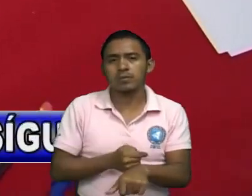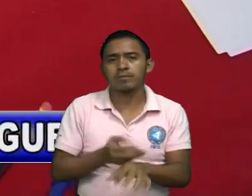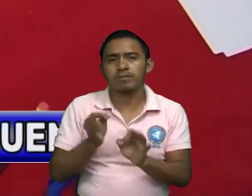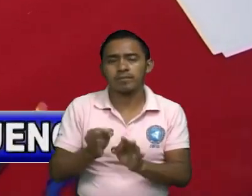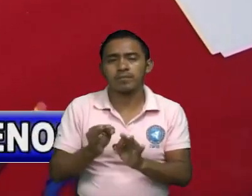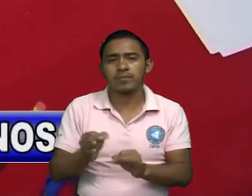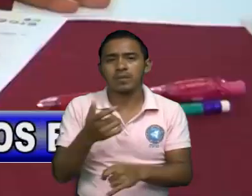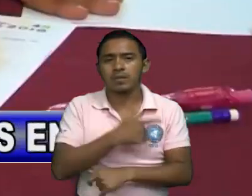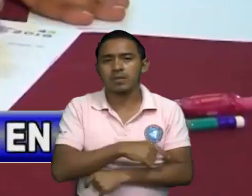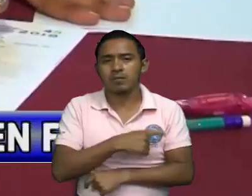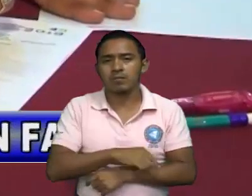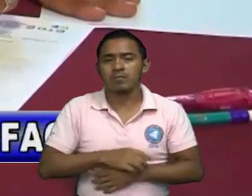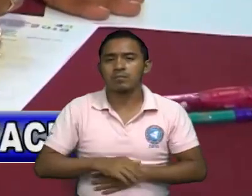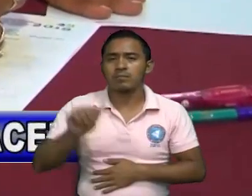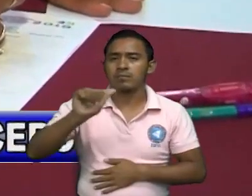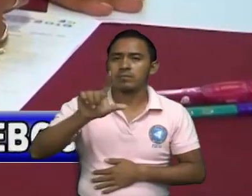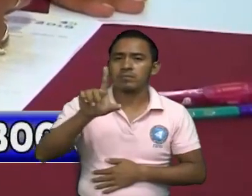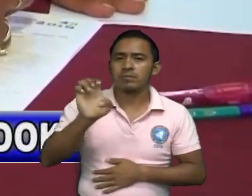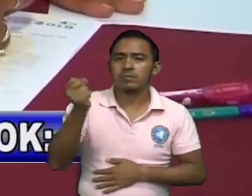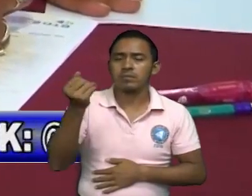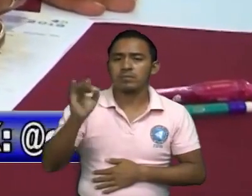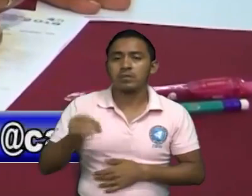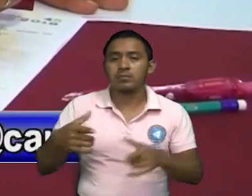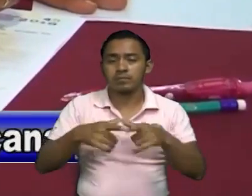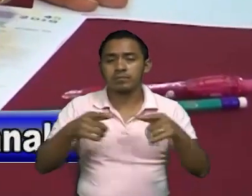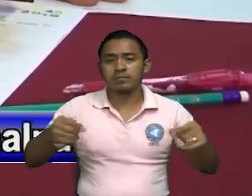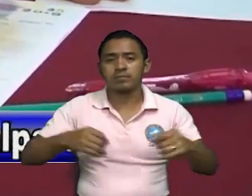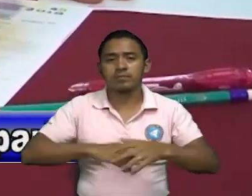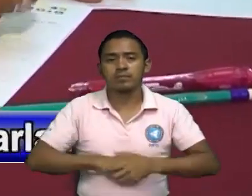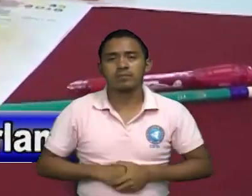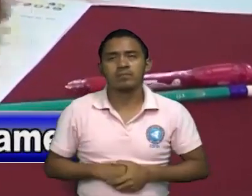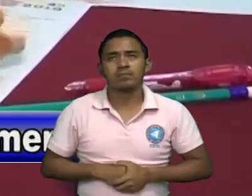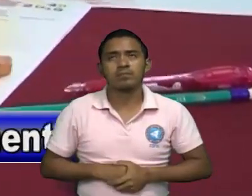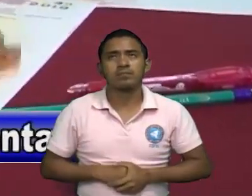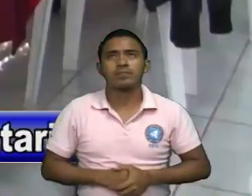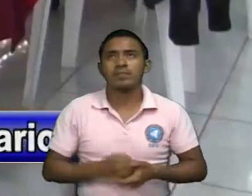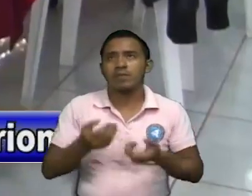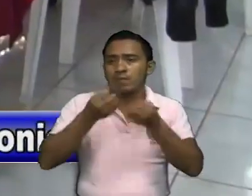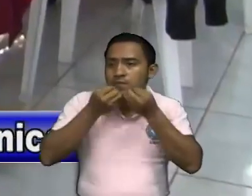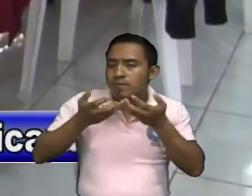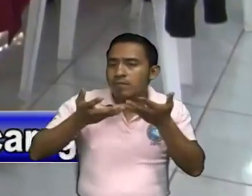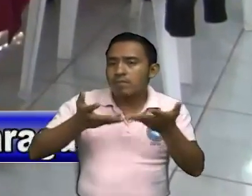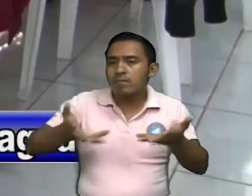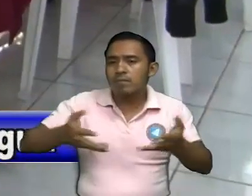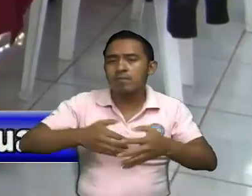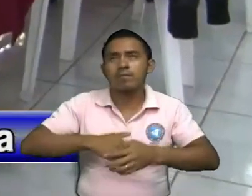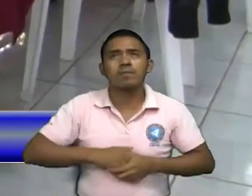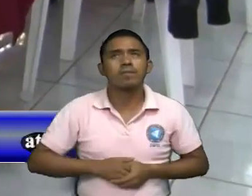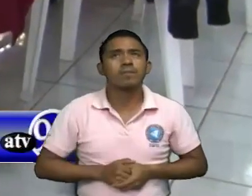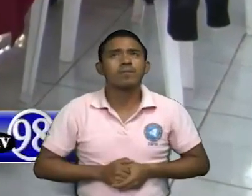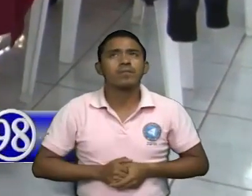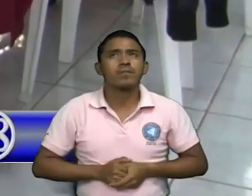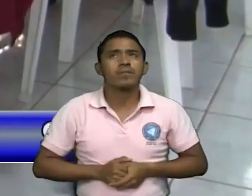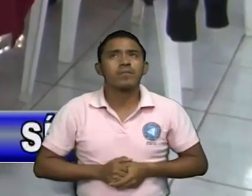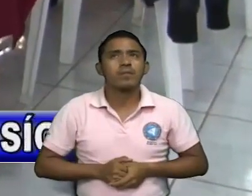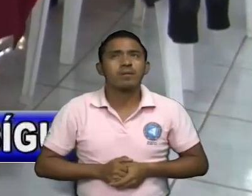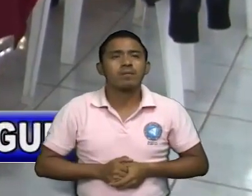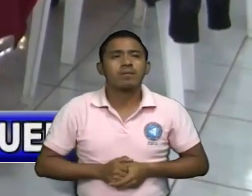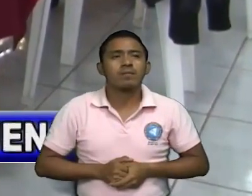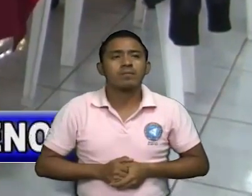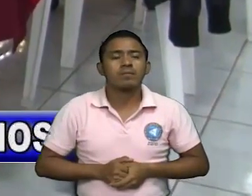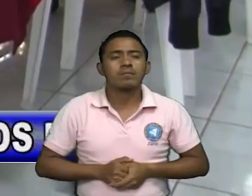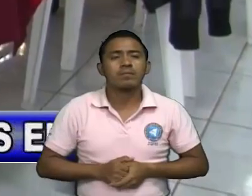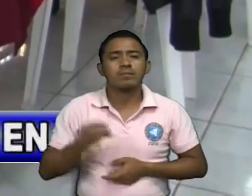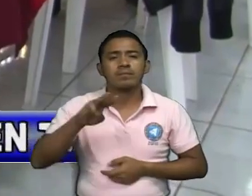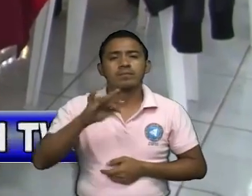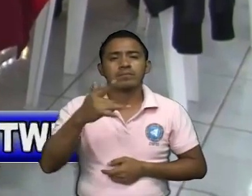en la Escuela Normal Alessio Blandón de Managua. Con cámara de Wendell Noguera para el canal parlamentario, les